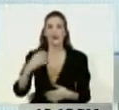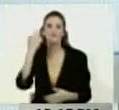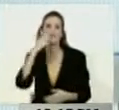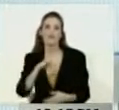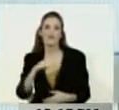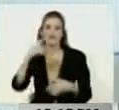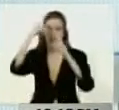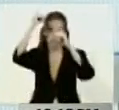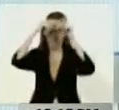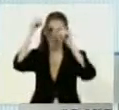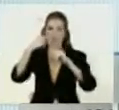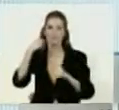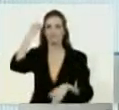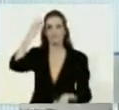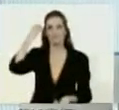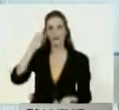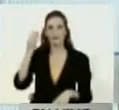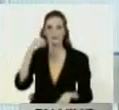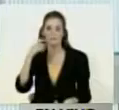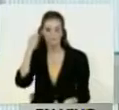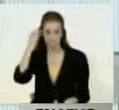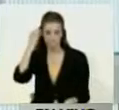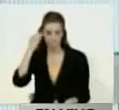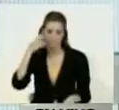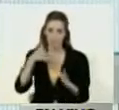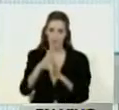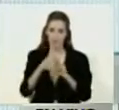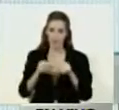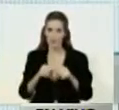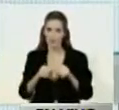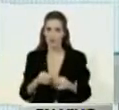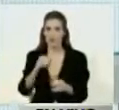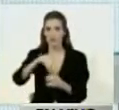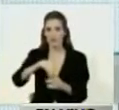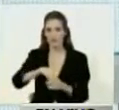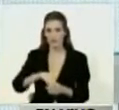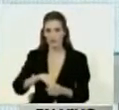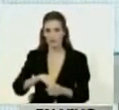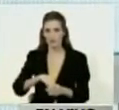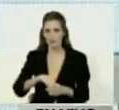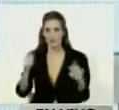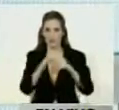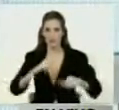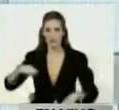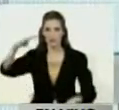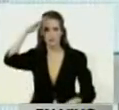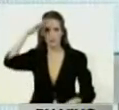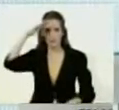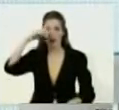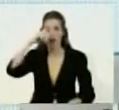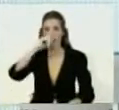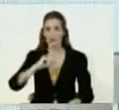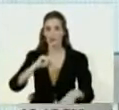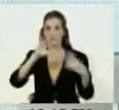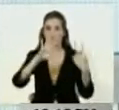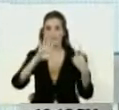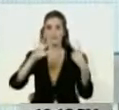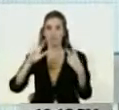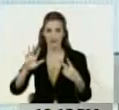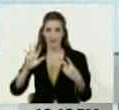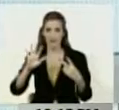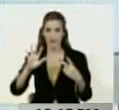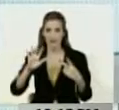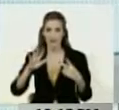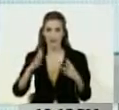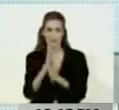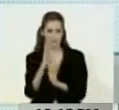pues hizo que él reflexionara mucho, incluso cuestionando su permanencia dentro de las Fuerzas Armadas. En ese año 77, lleno